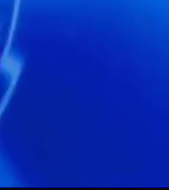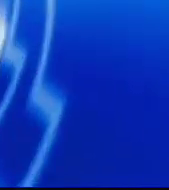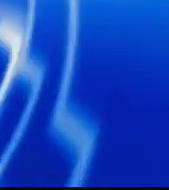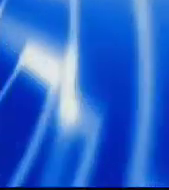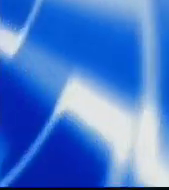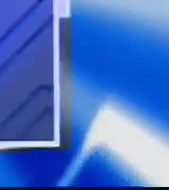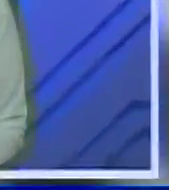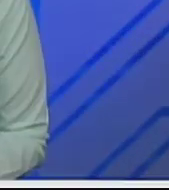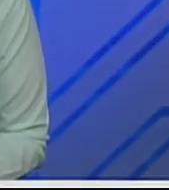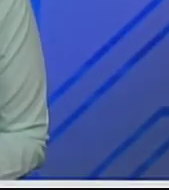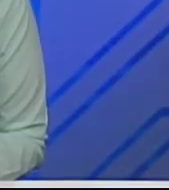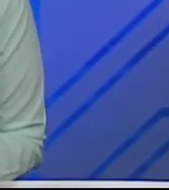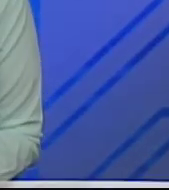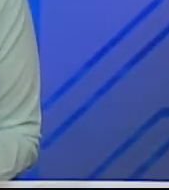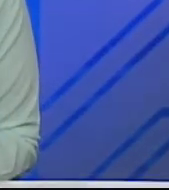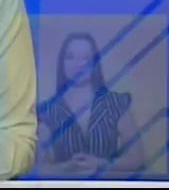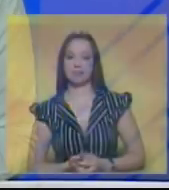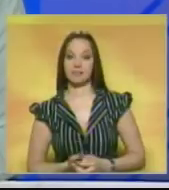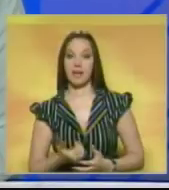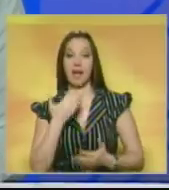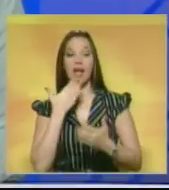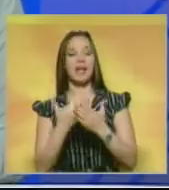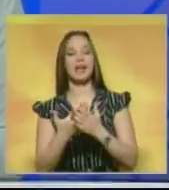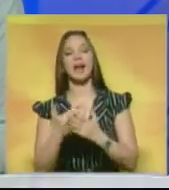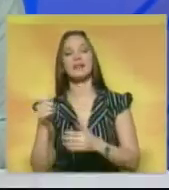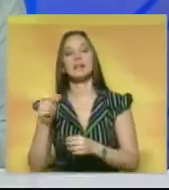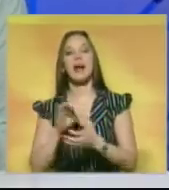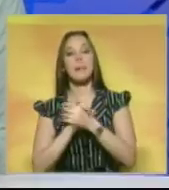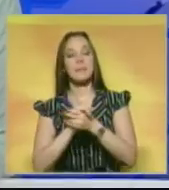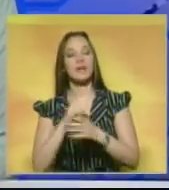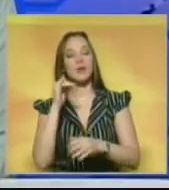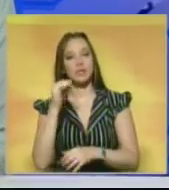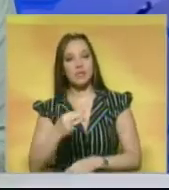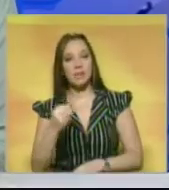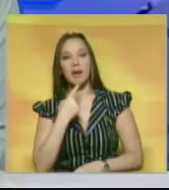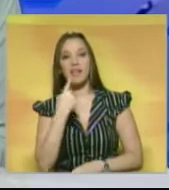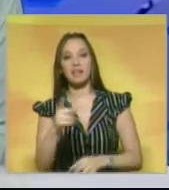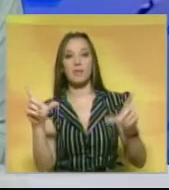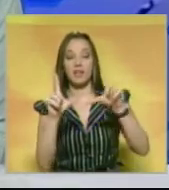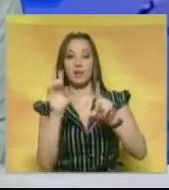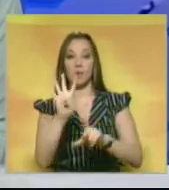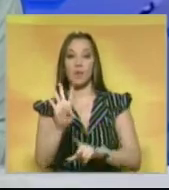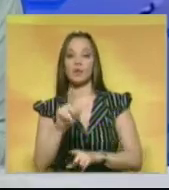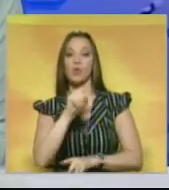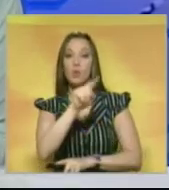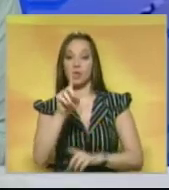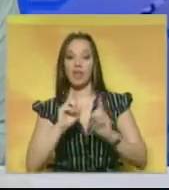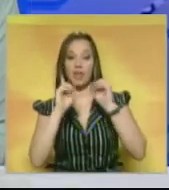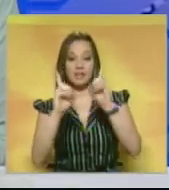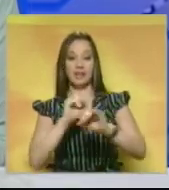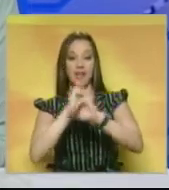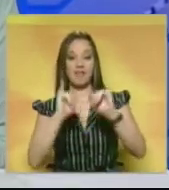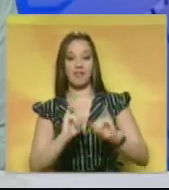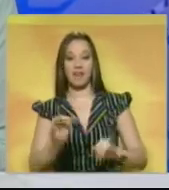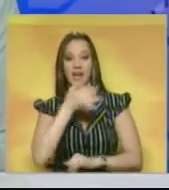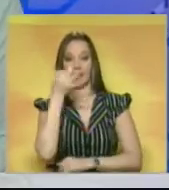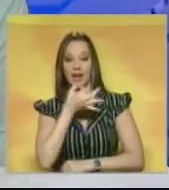tarde. Muchísimas gracias, Andrina. Amigos, llegamos al final. Como siempre les decimos, Noticiero Venevisión, Canal 4 reporta. Ustedes deciden. Feliz tarde.